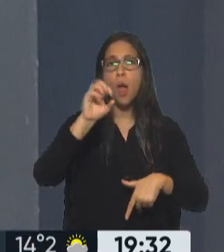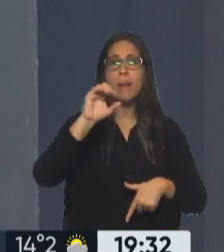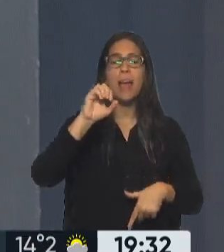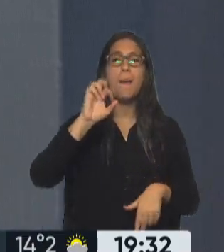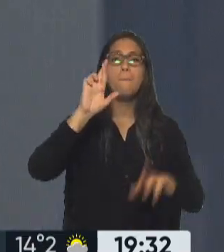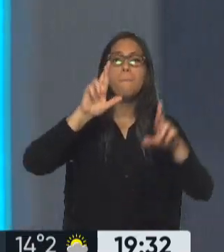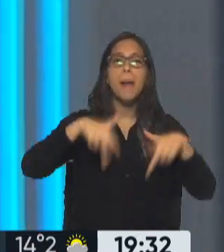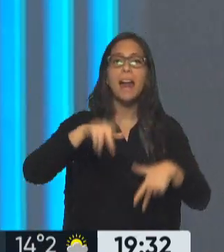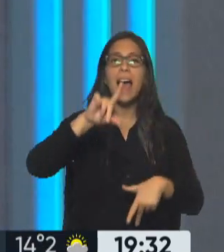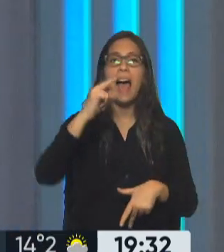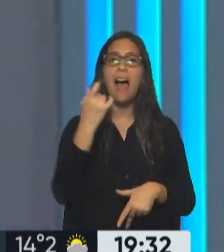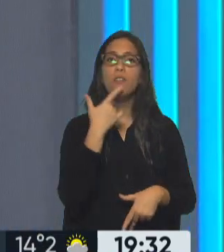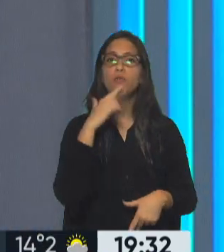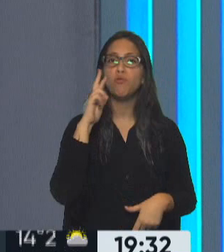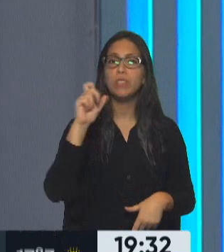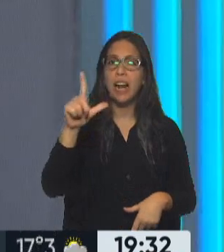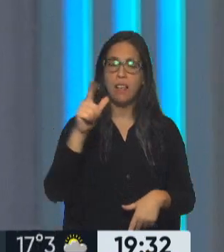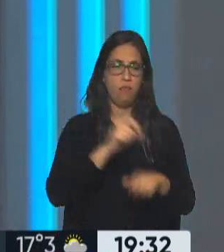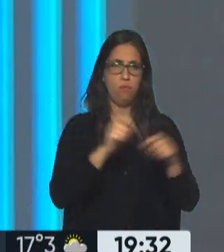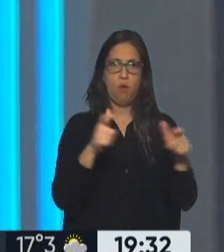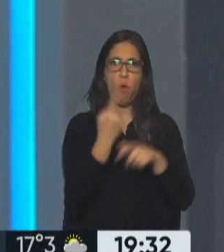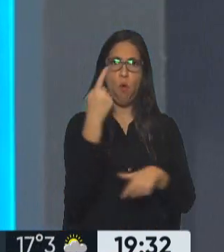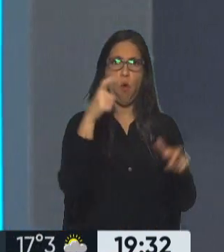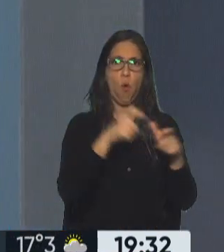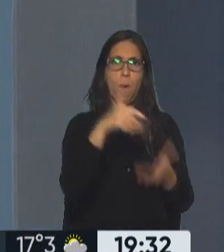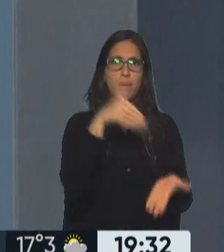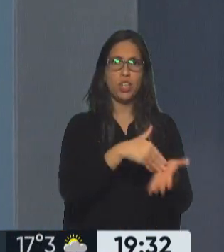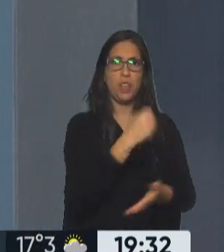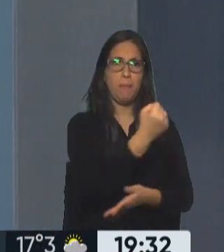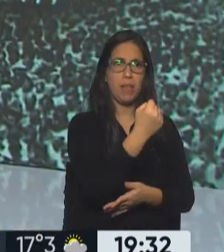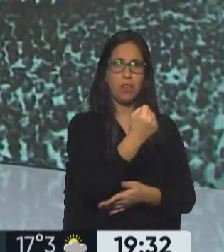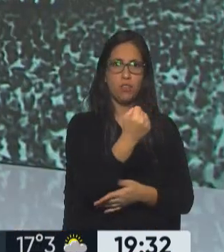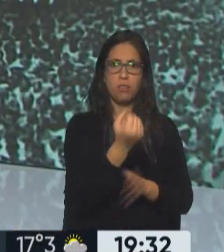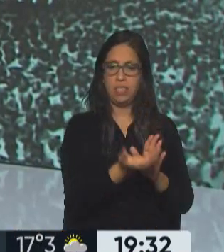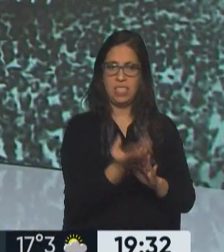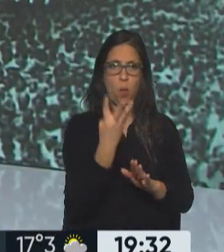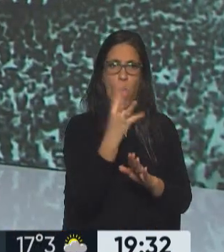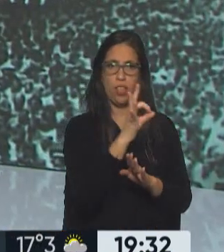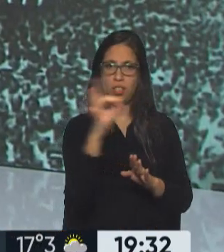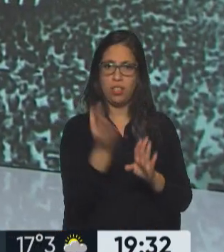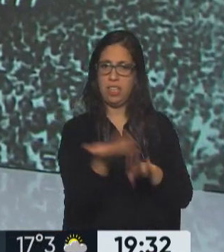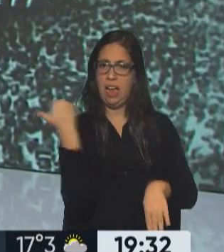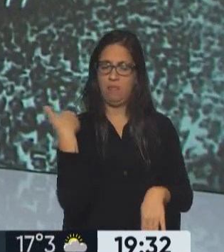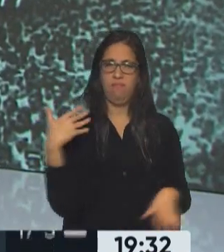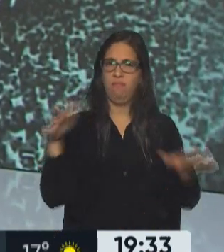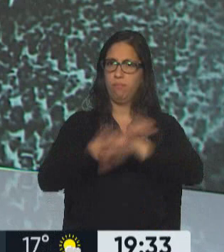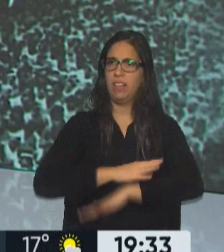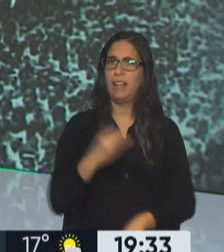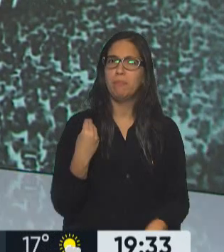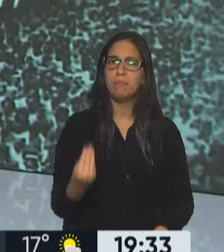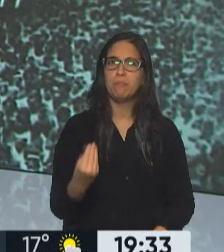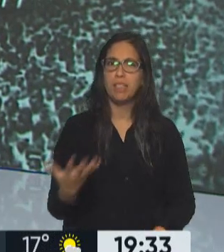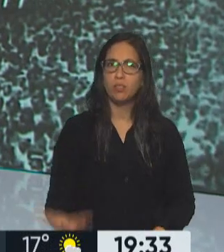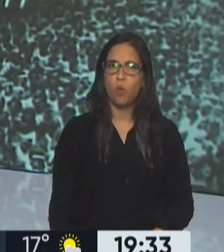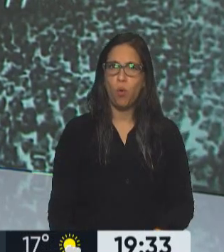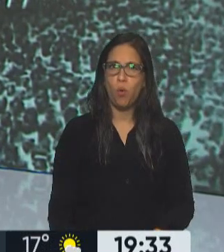Austral. De pronto mi abuelita tenía un billete de $1.000.000, le sacaron un día 4 ceras, dijo, ¿qué pasó? Y la vida va, y la